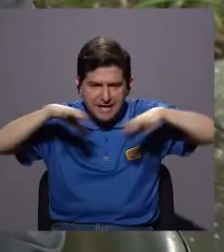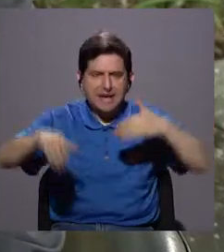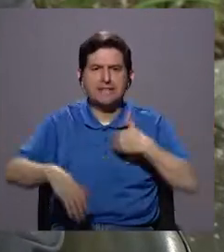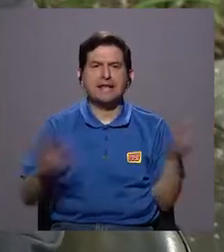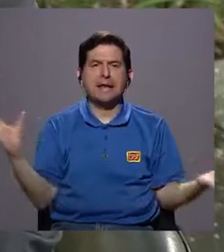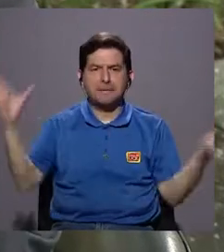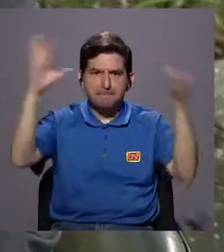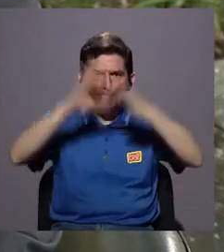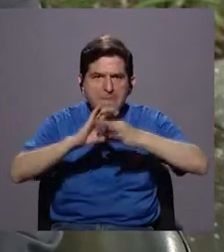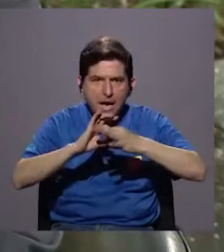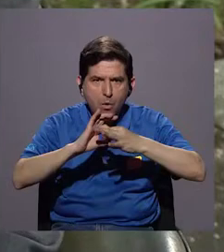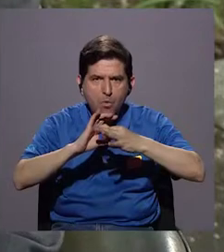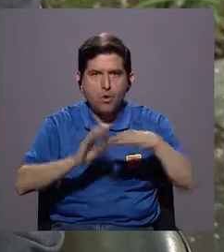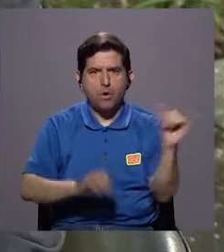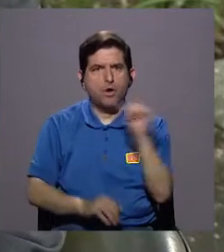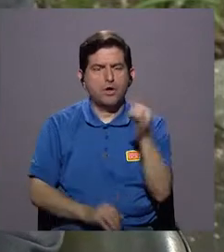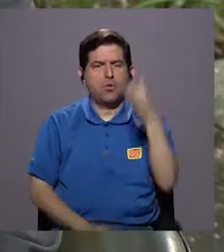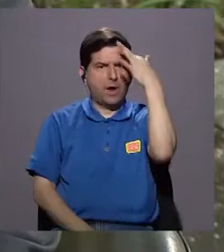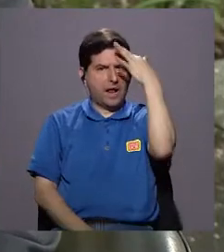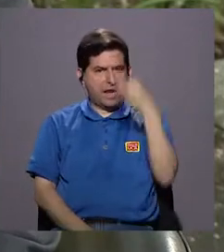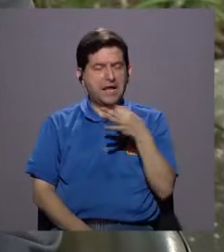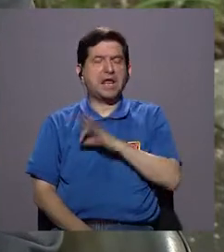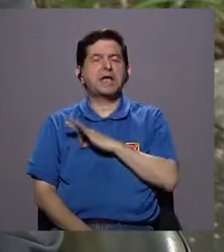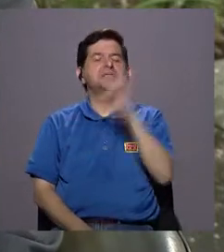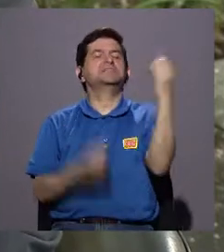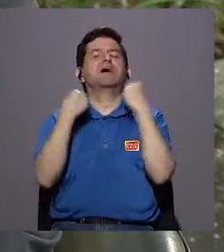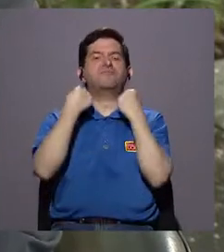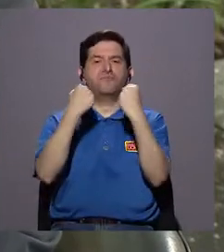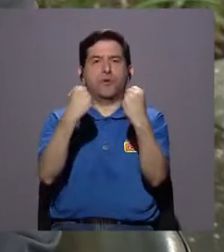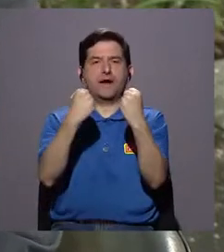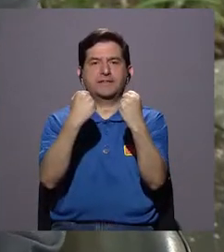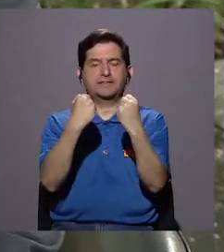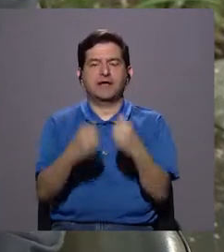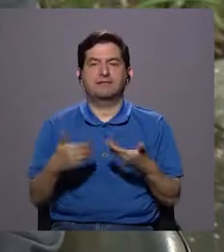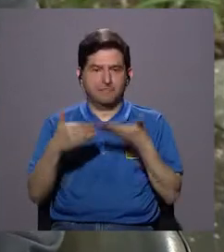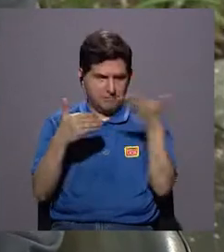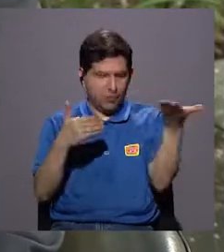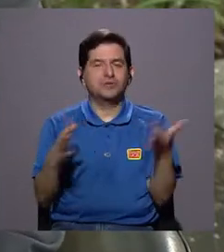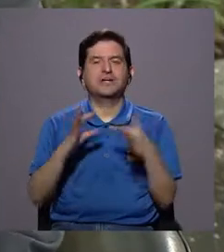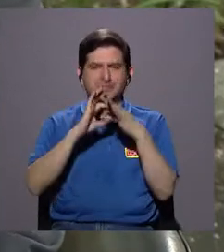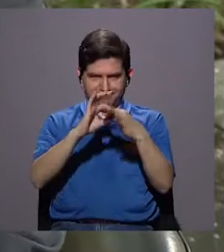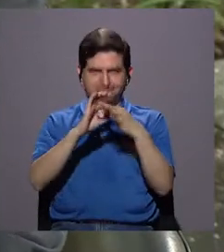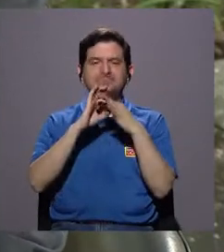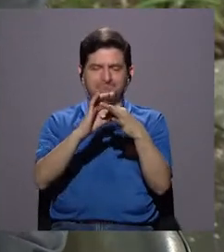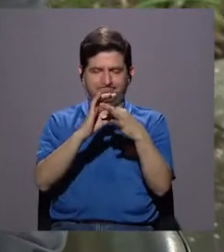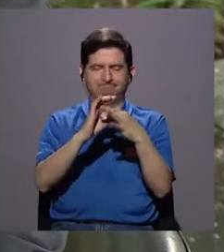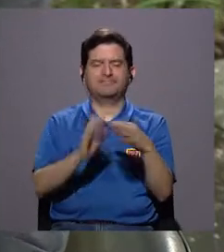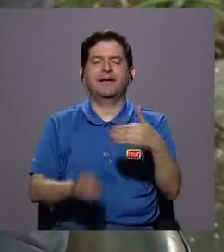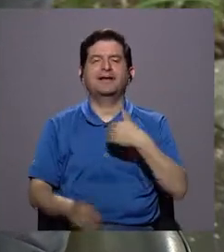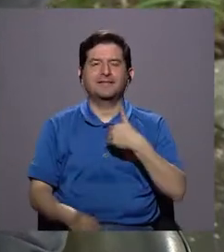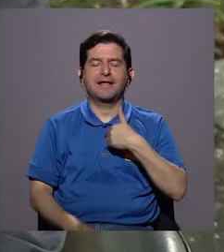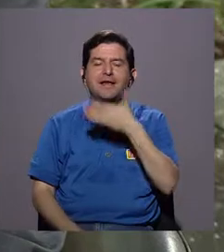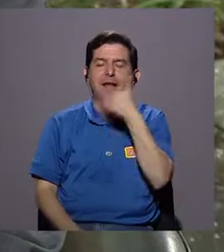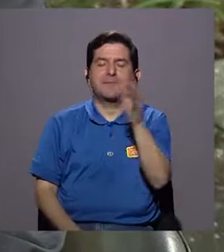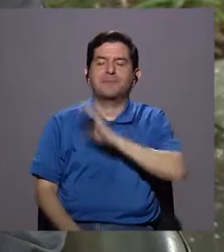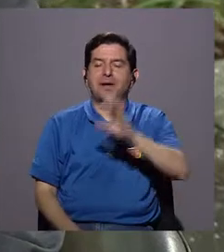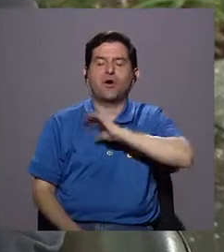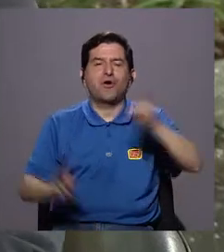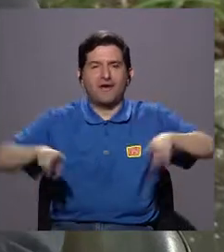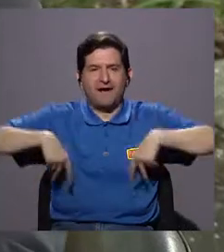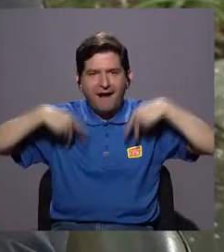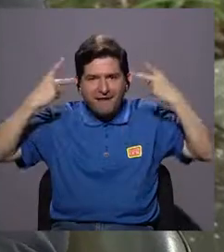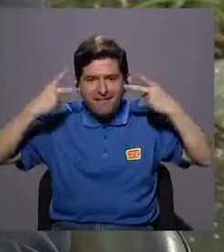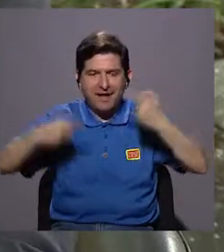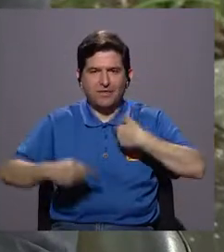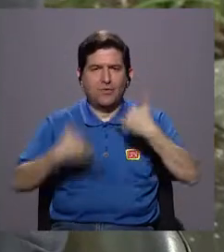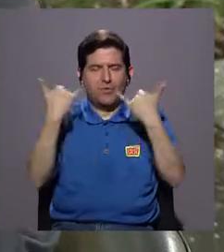un vínculo, tener también creencias espirituales fuertes. Esas son cosas que se han relacionado con que haya una mejor calidad de vida uh-huh.